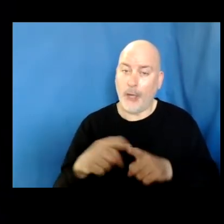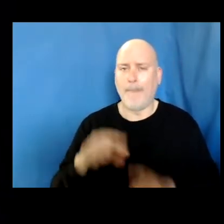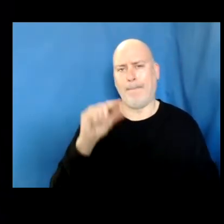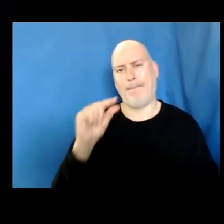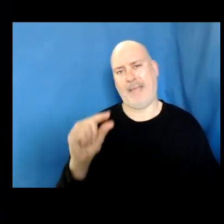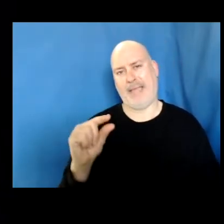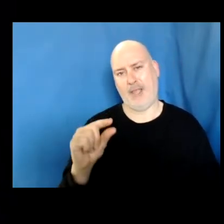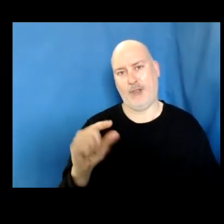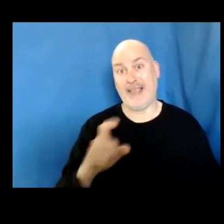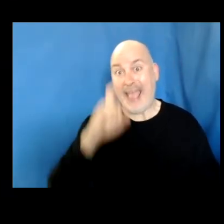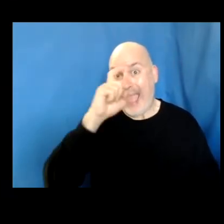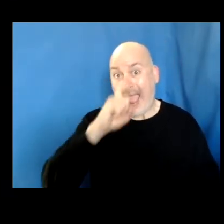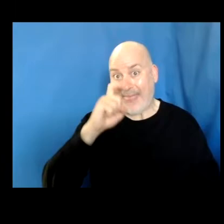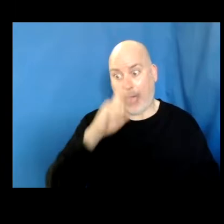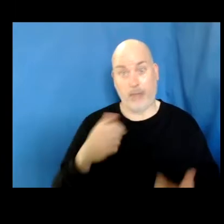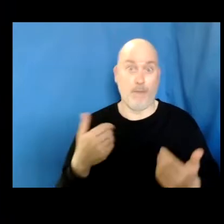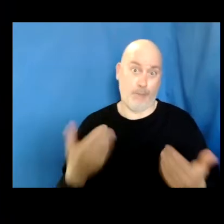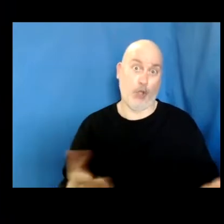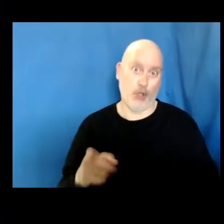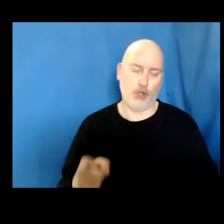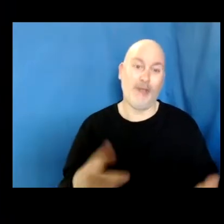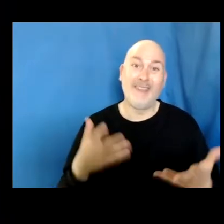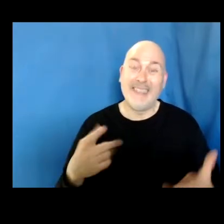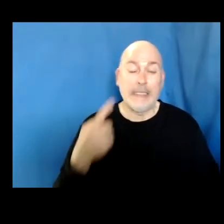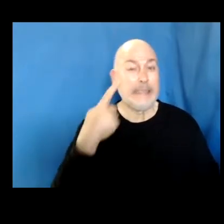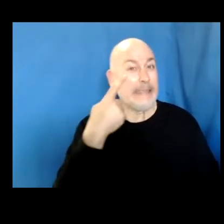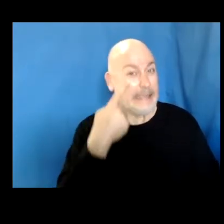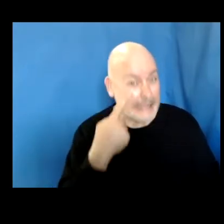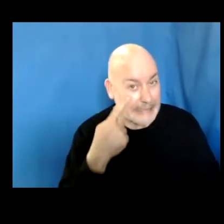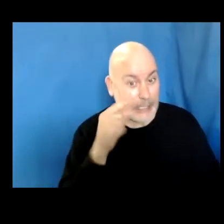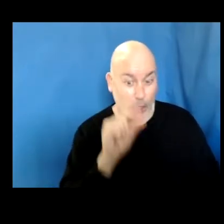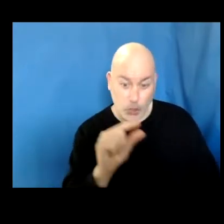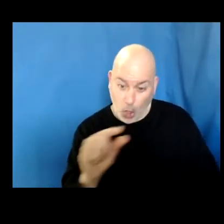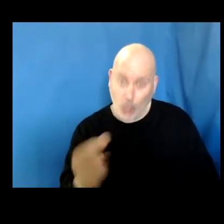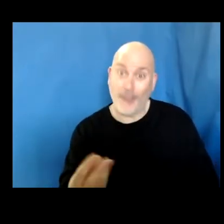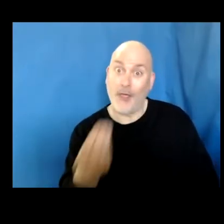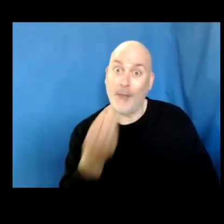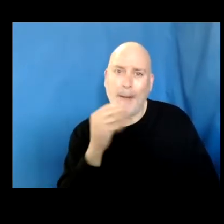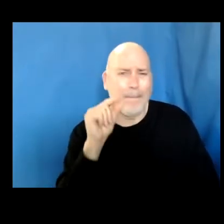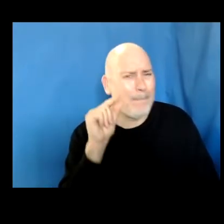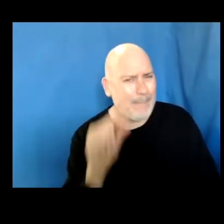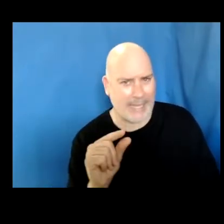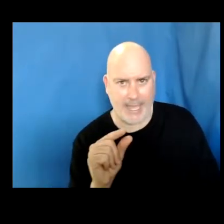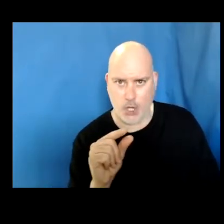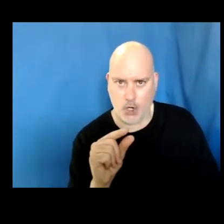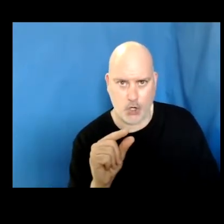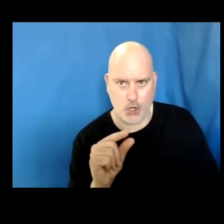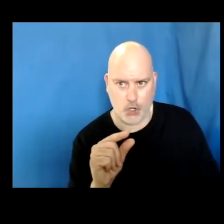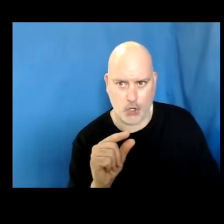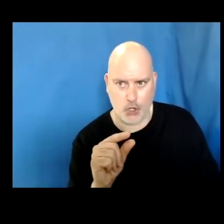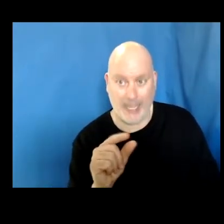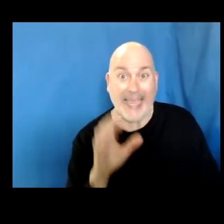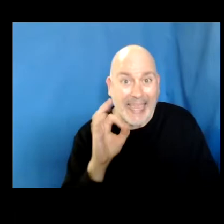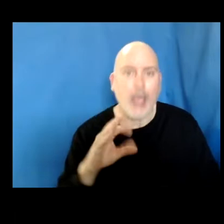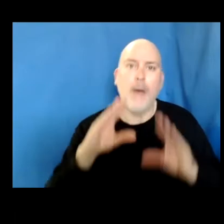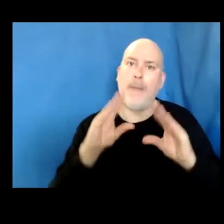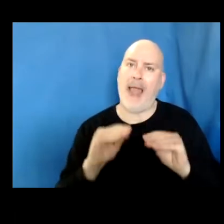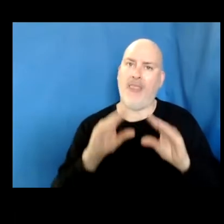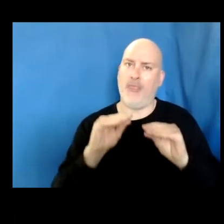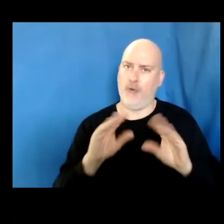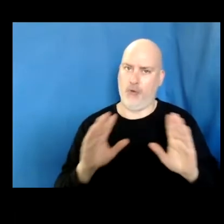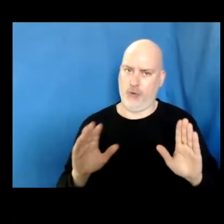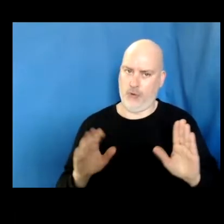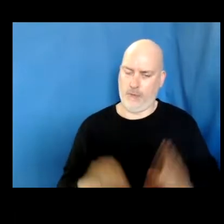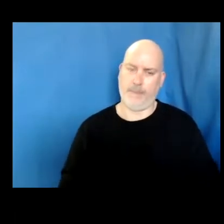a edades más precoces, aconsejamos que estos trozos sean pequeños y sobre todo de consistencia blanda.